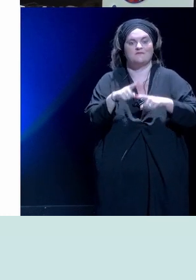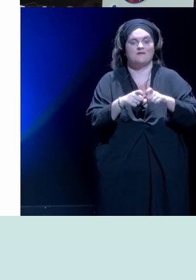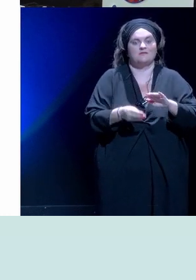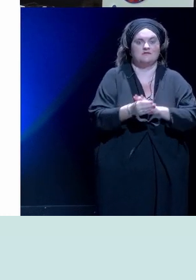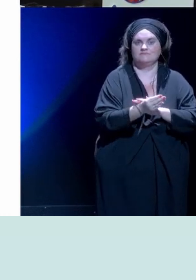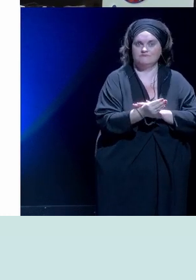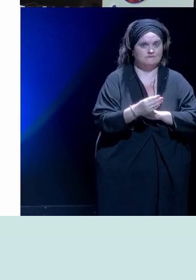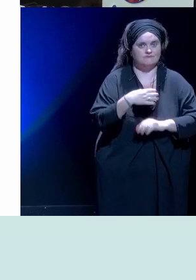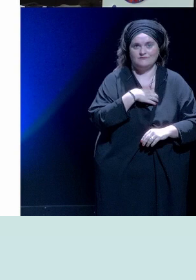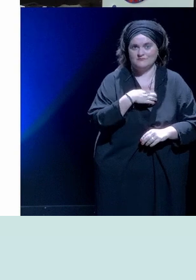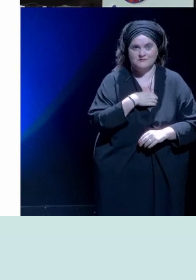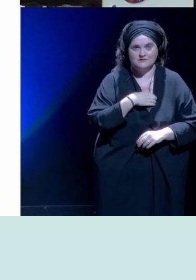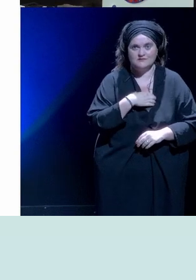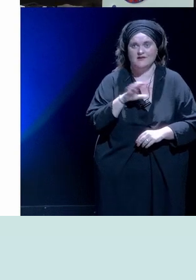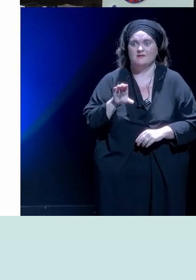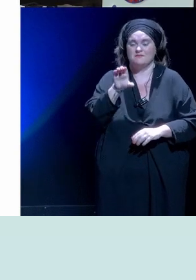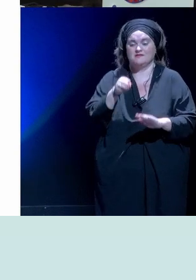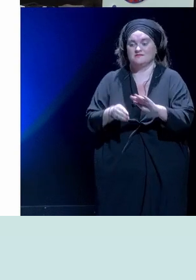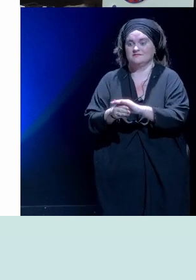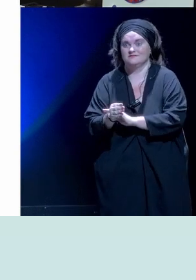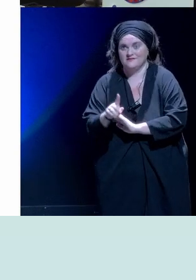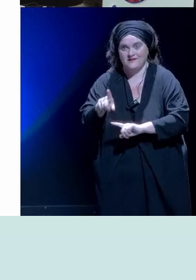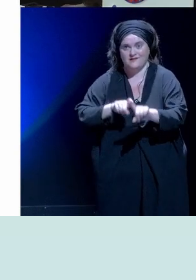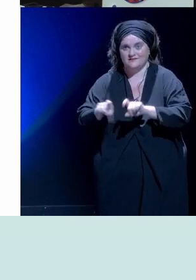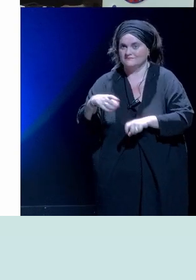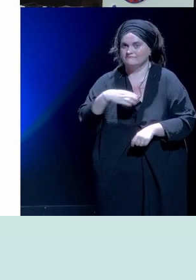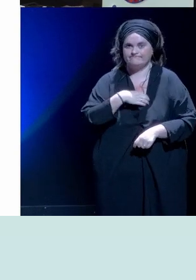nacemos, no elegimos el país en el que